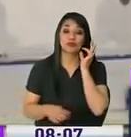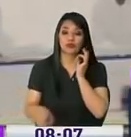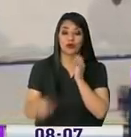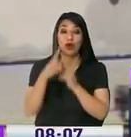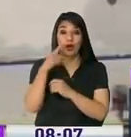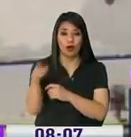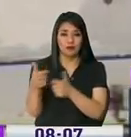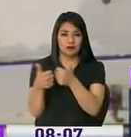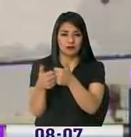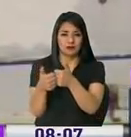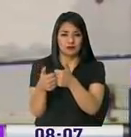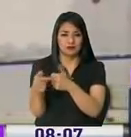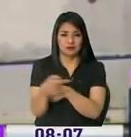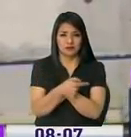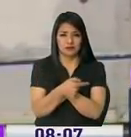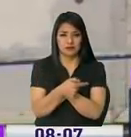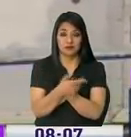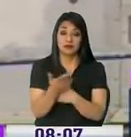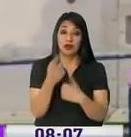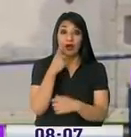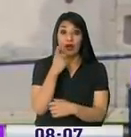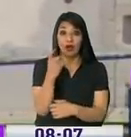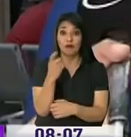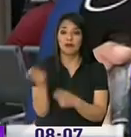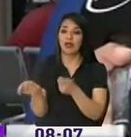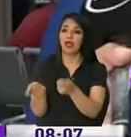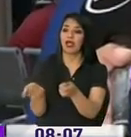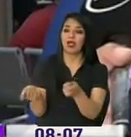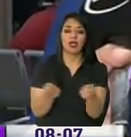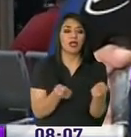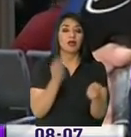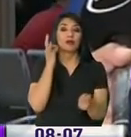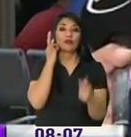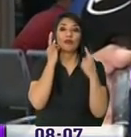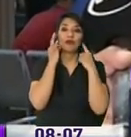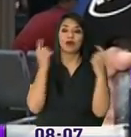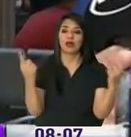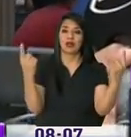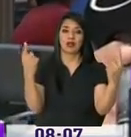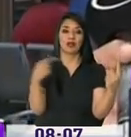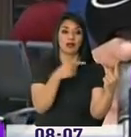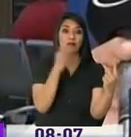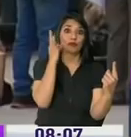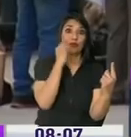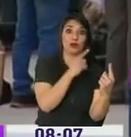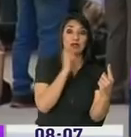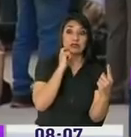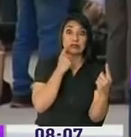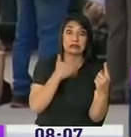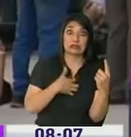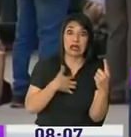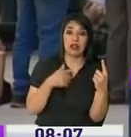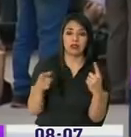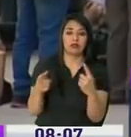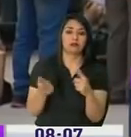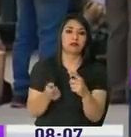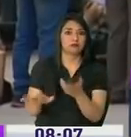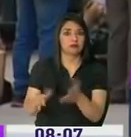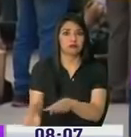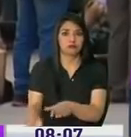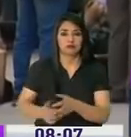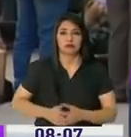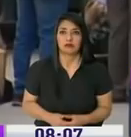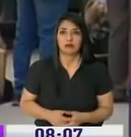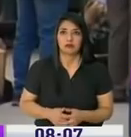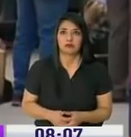parece ser que estaba con las dos personas y por celos y todas estas cosas fue que motivo del asesinato el hallazgo se